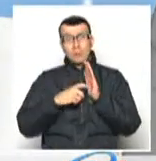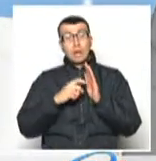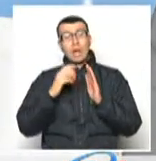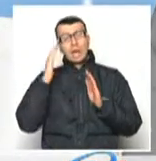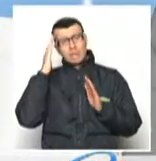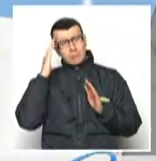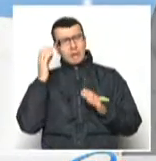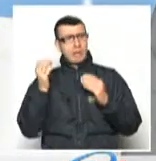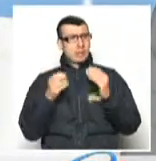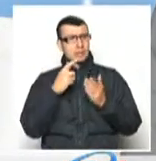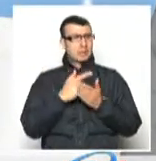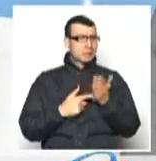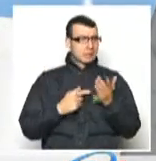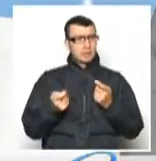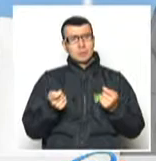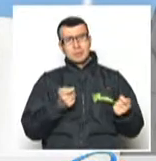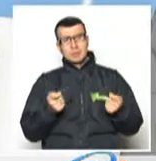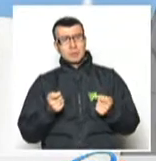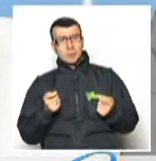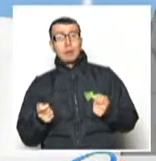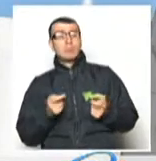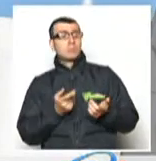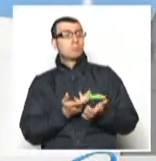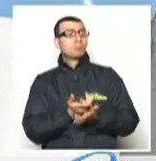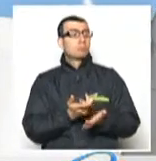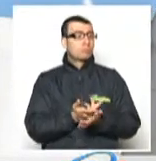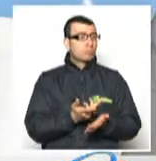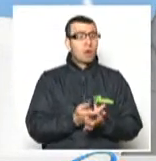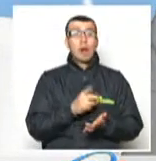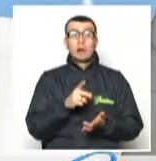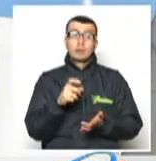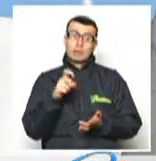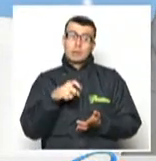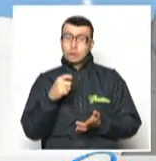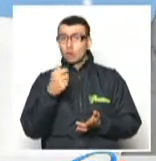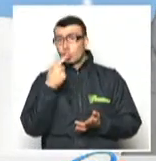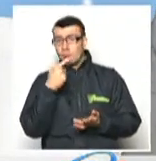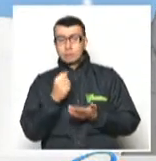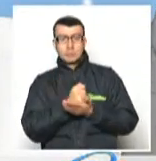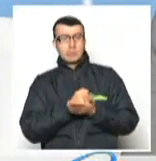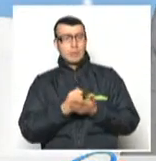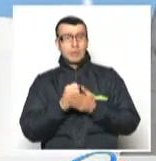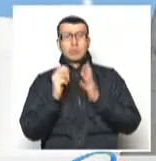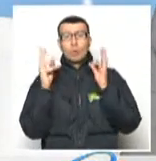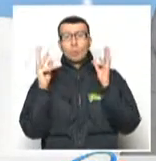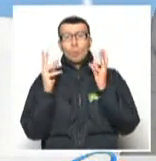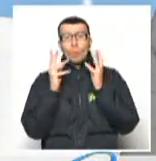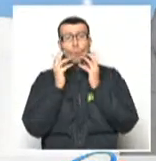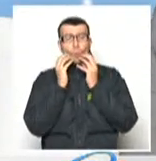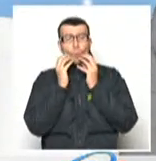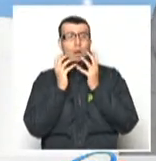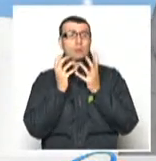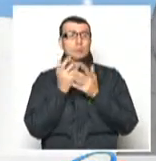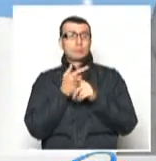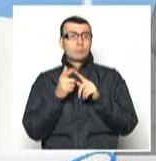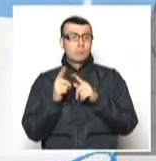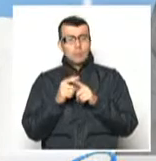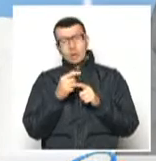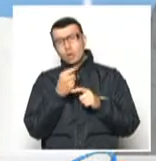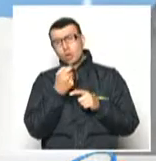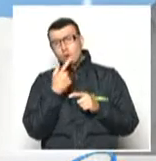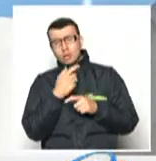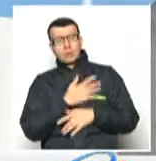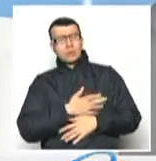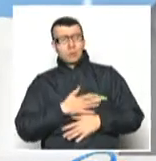sea, usted coloca un implante y le premedica al paciente, le manda unos corticosteroides, unos medicamentos antiinflamatorios, unos analgésicos, y el paciente le dio